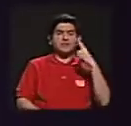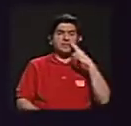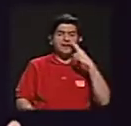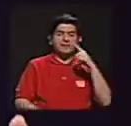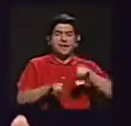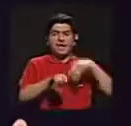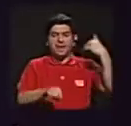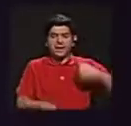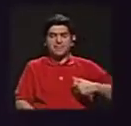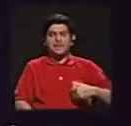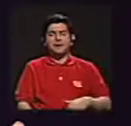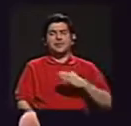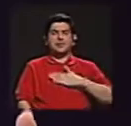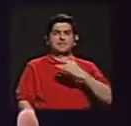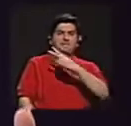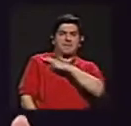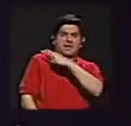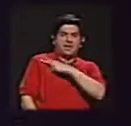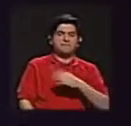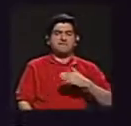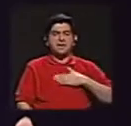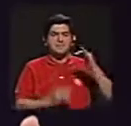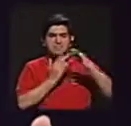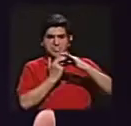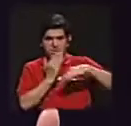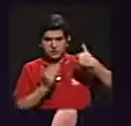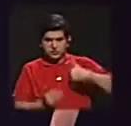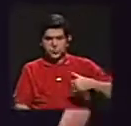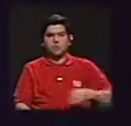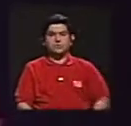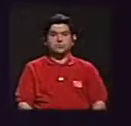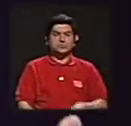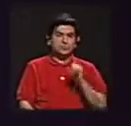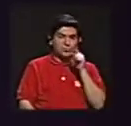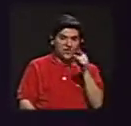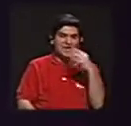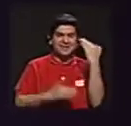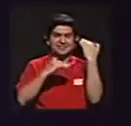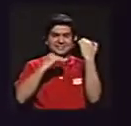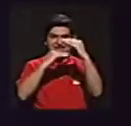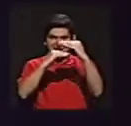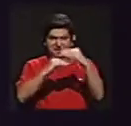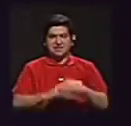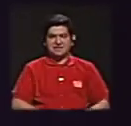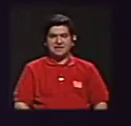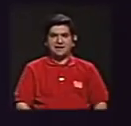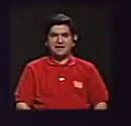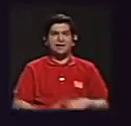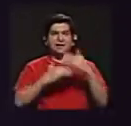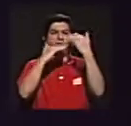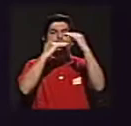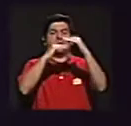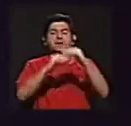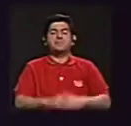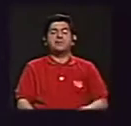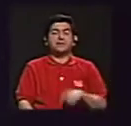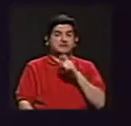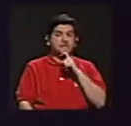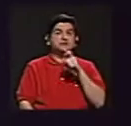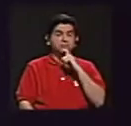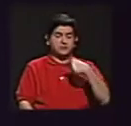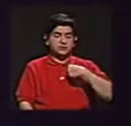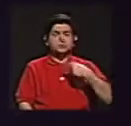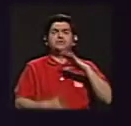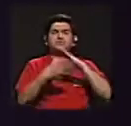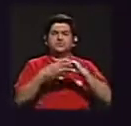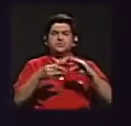mi hermano, desde mi jefe, desde mi marido. Es decir, ese límite es un límite complicado. Yo siempre cuento